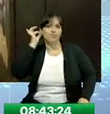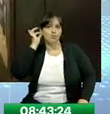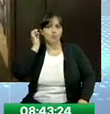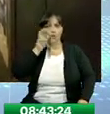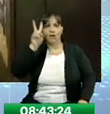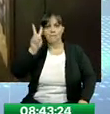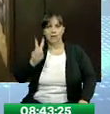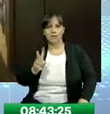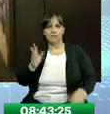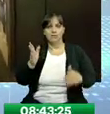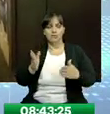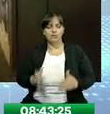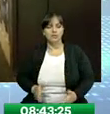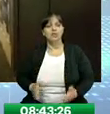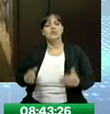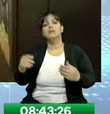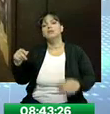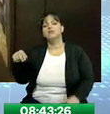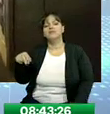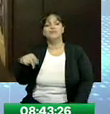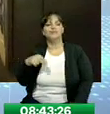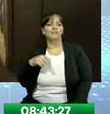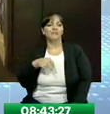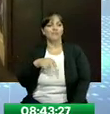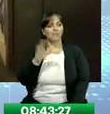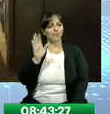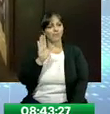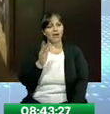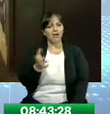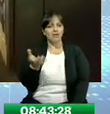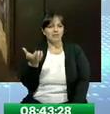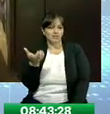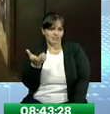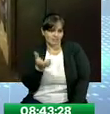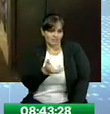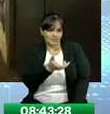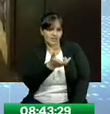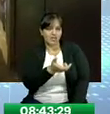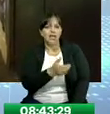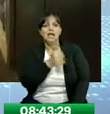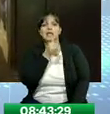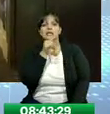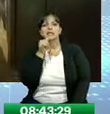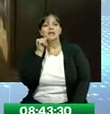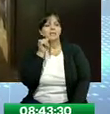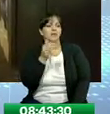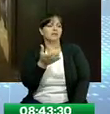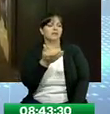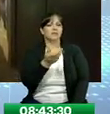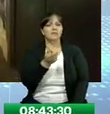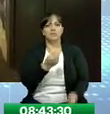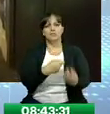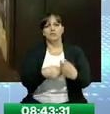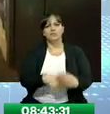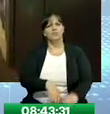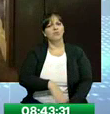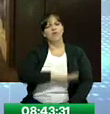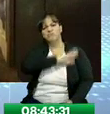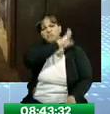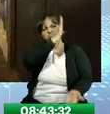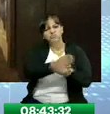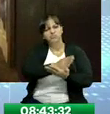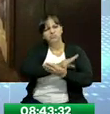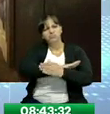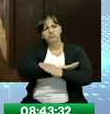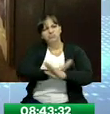cáncer y hay que extirparlo es la única manera de contarlo extirpar lo hay